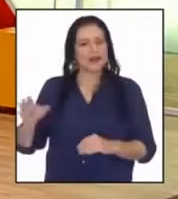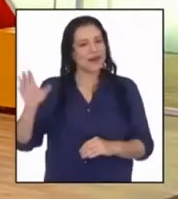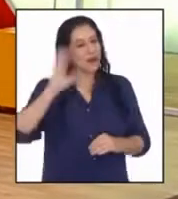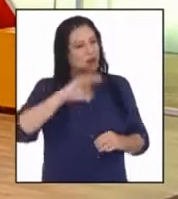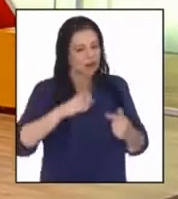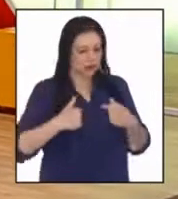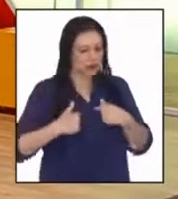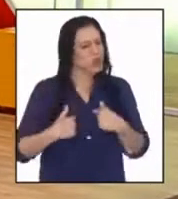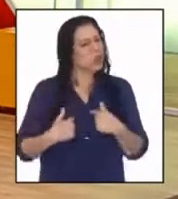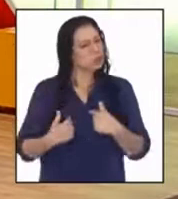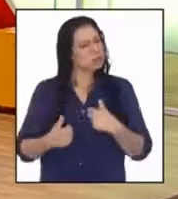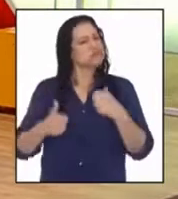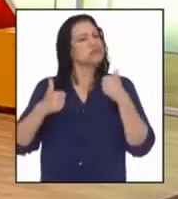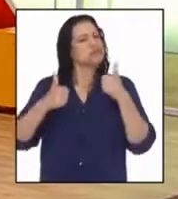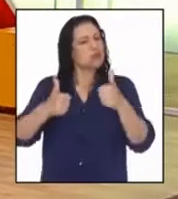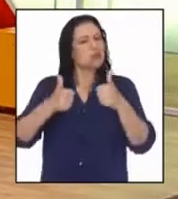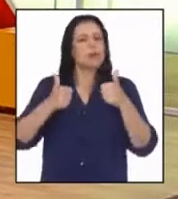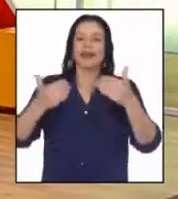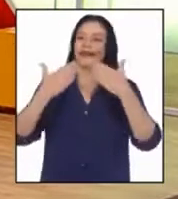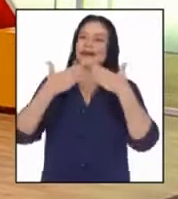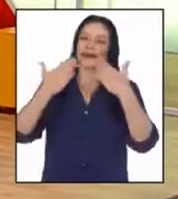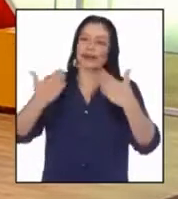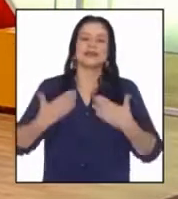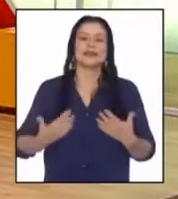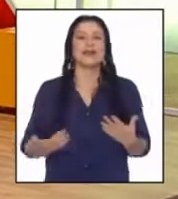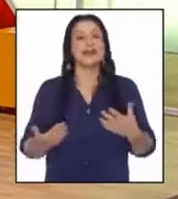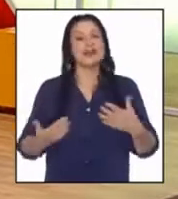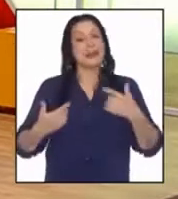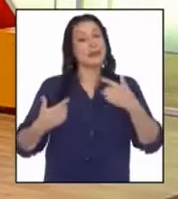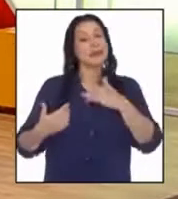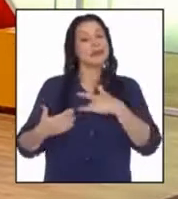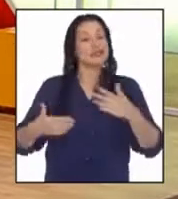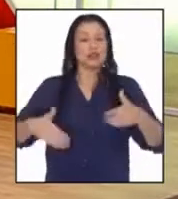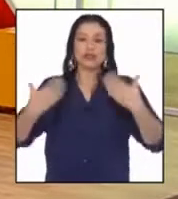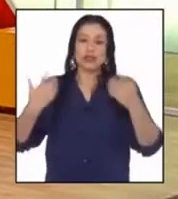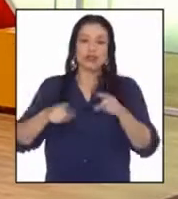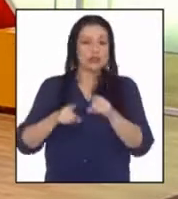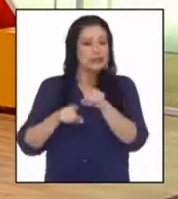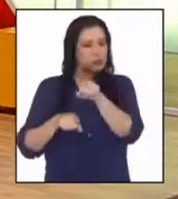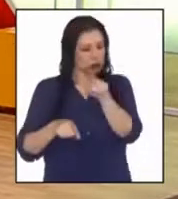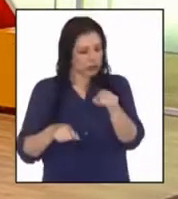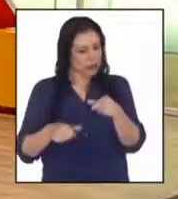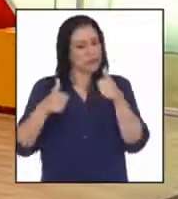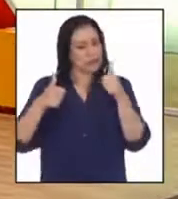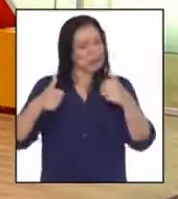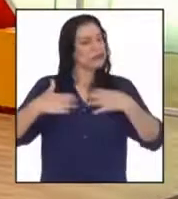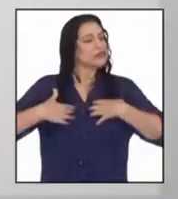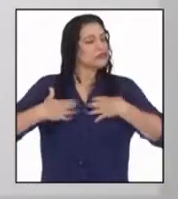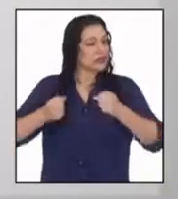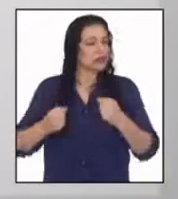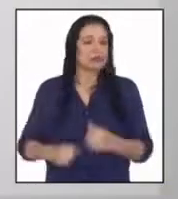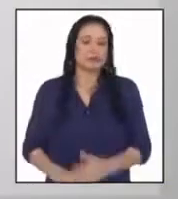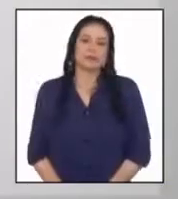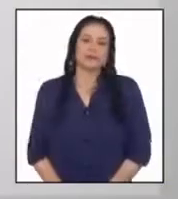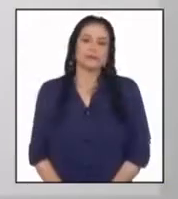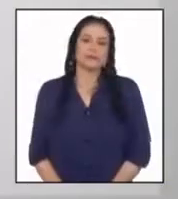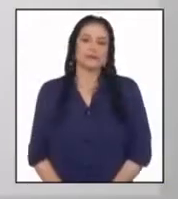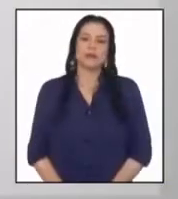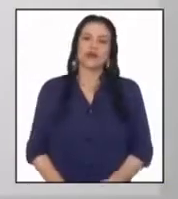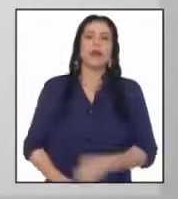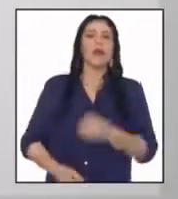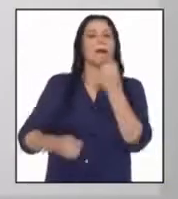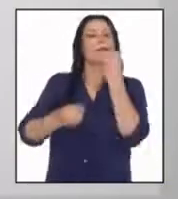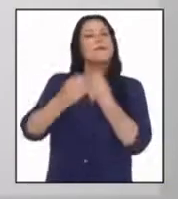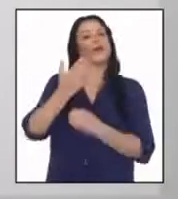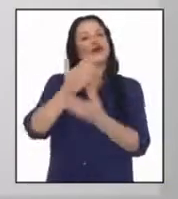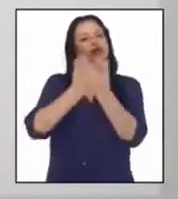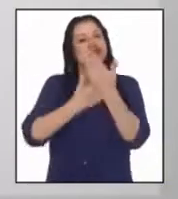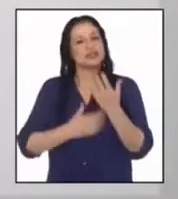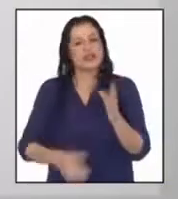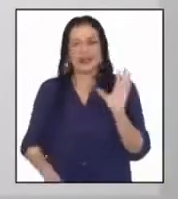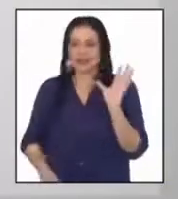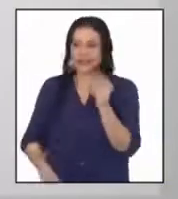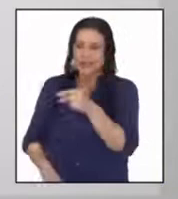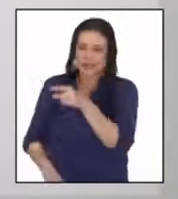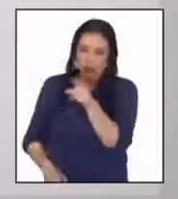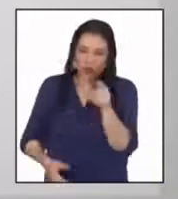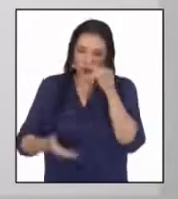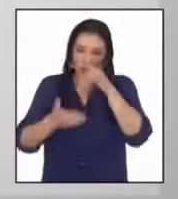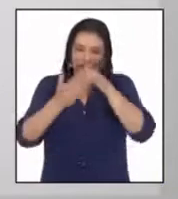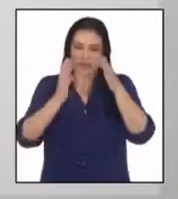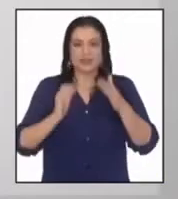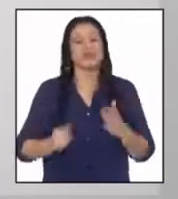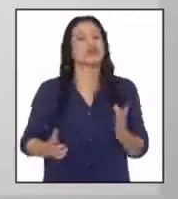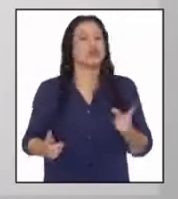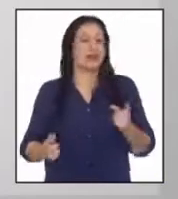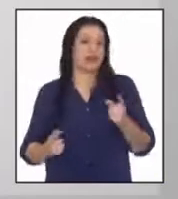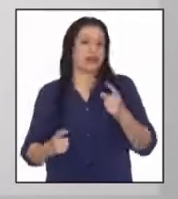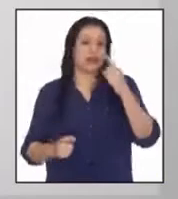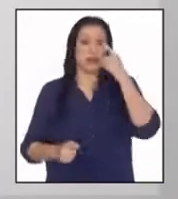Junior. Estoy muy bien, gracias. Me alegra ver de que ustedes también gozan de buena salud. Muy buen día a todas y todos los